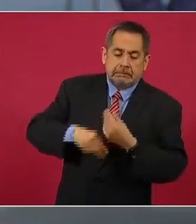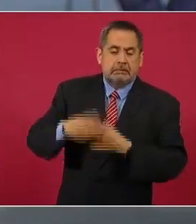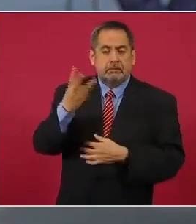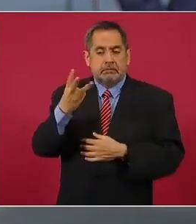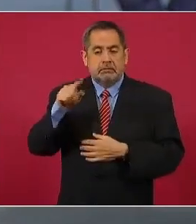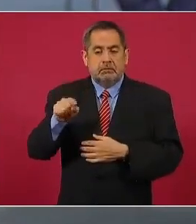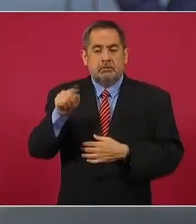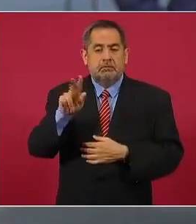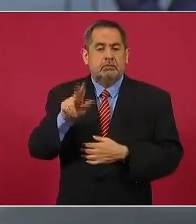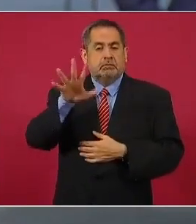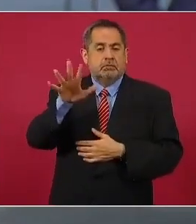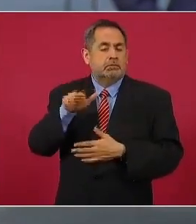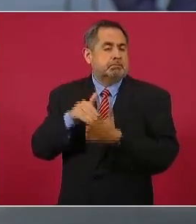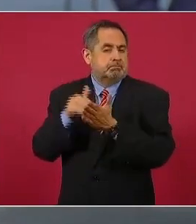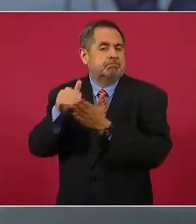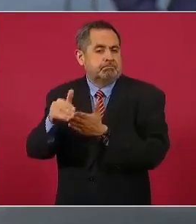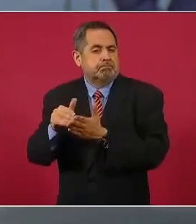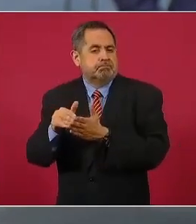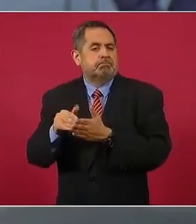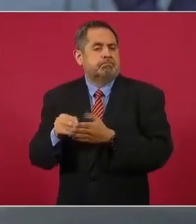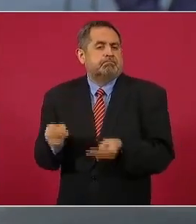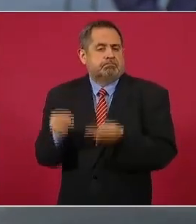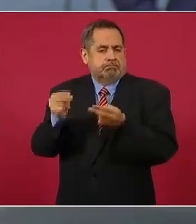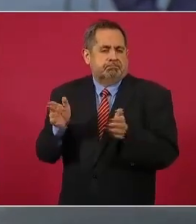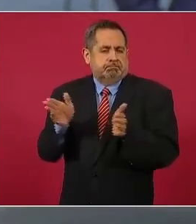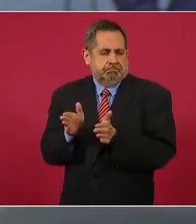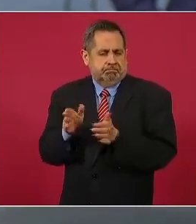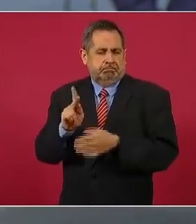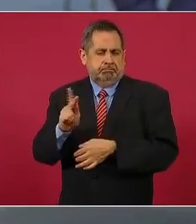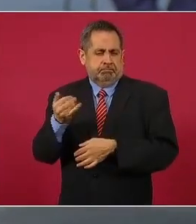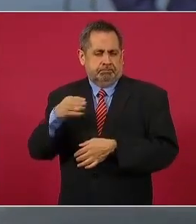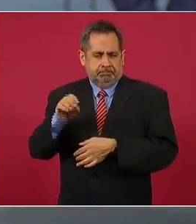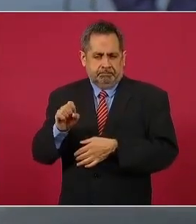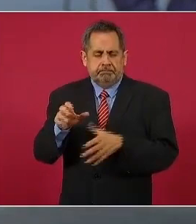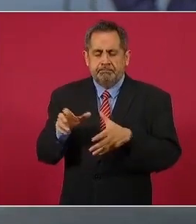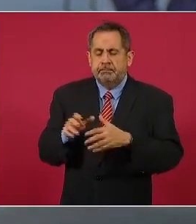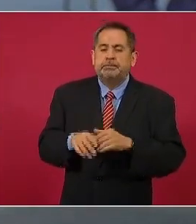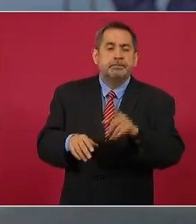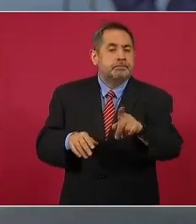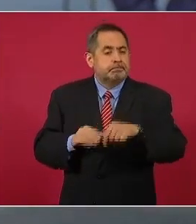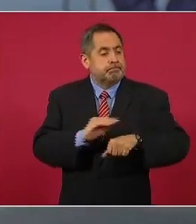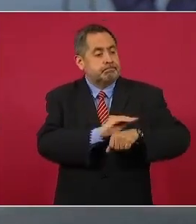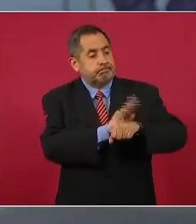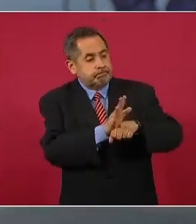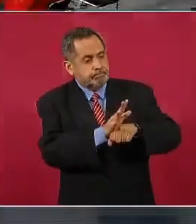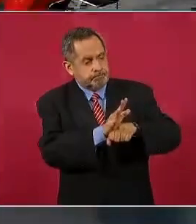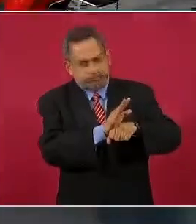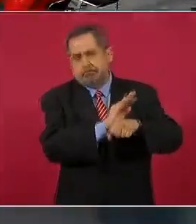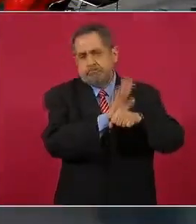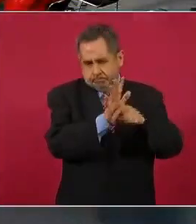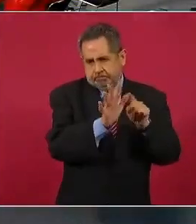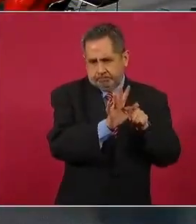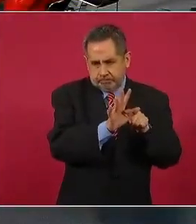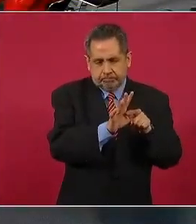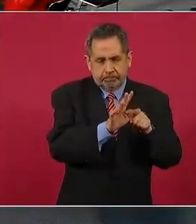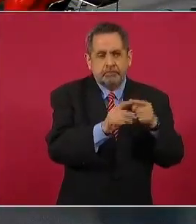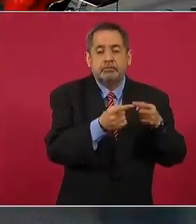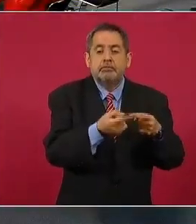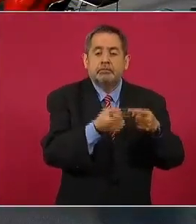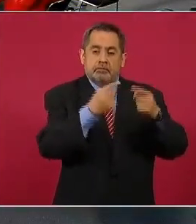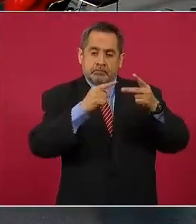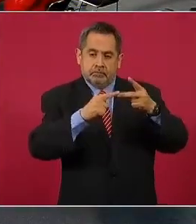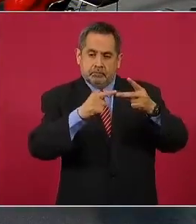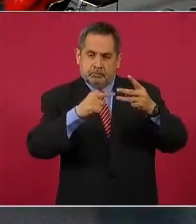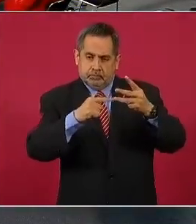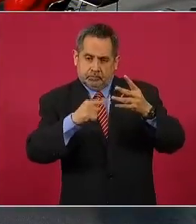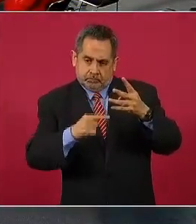3.85 millones. En ese sentido, presidente, la pandemia no ha sido el único factor que obligó a las